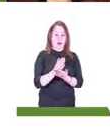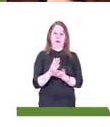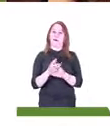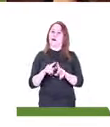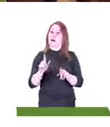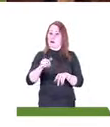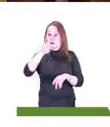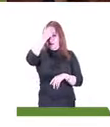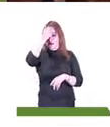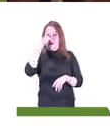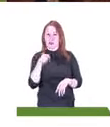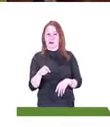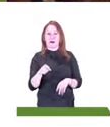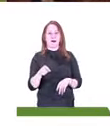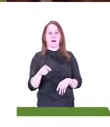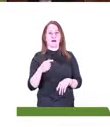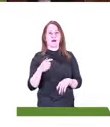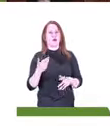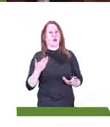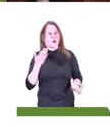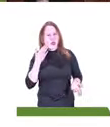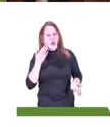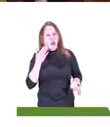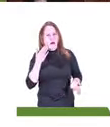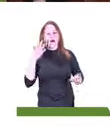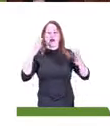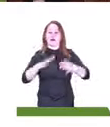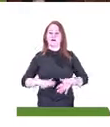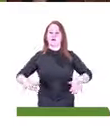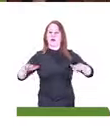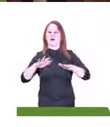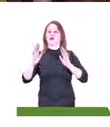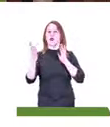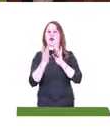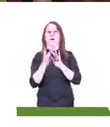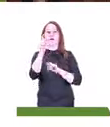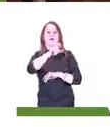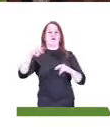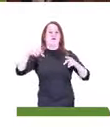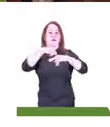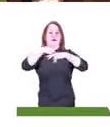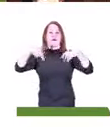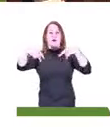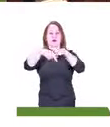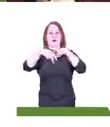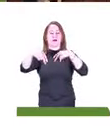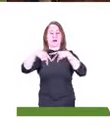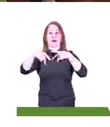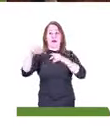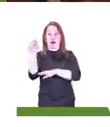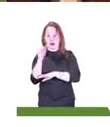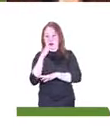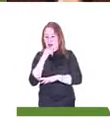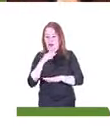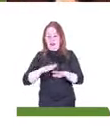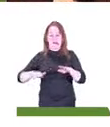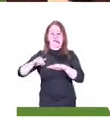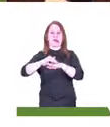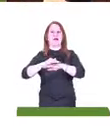fundamental, cuando realmente generamos unos espacios para los peatones, libres de vehículos. Y por eso la pregunta que hacen es